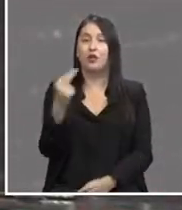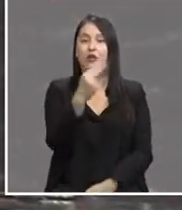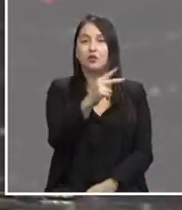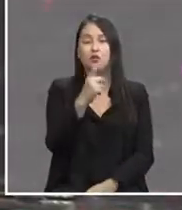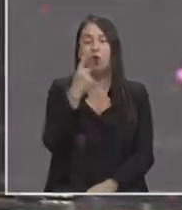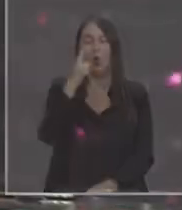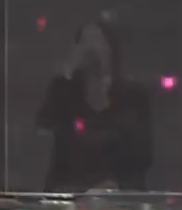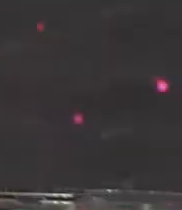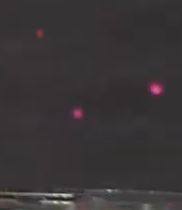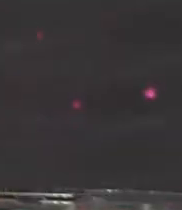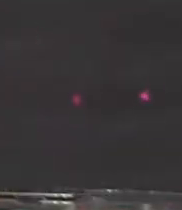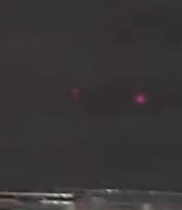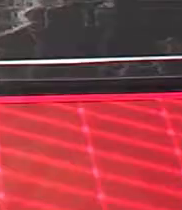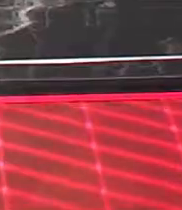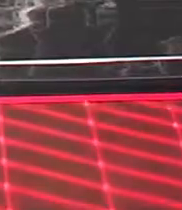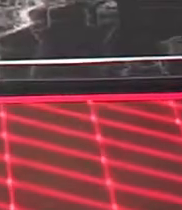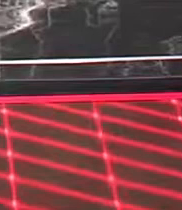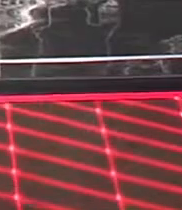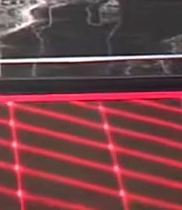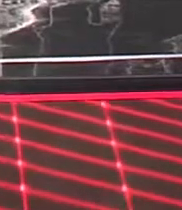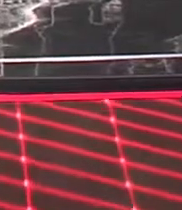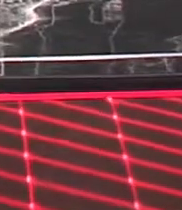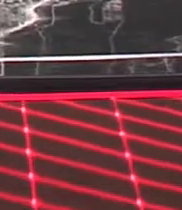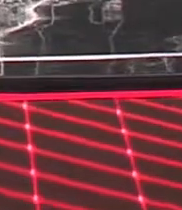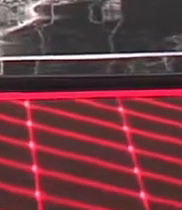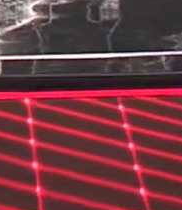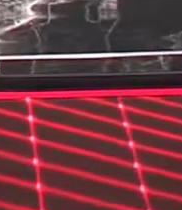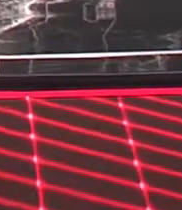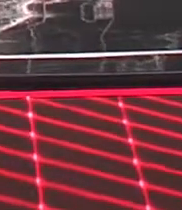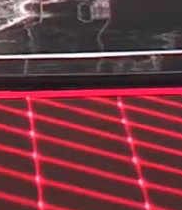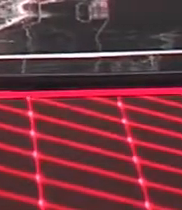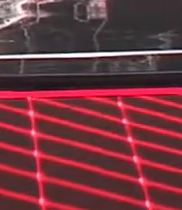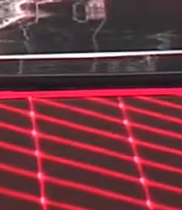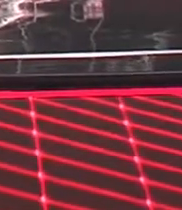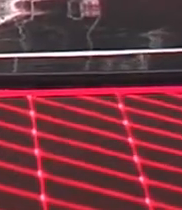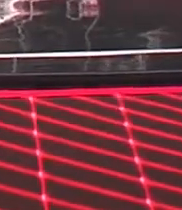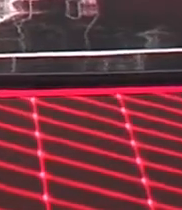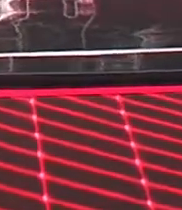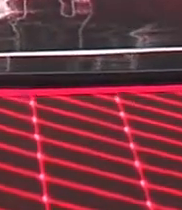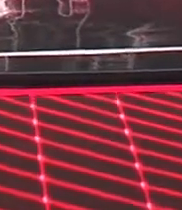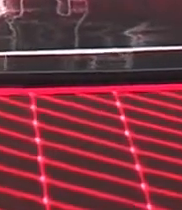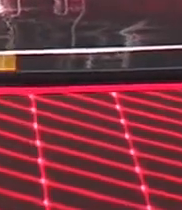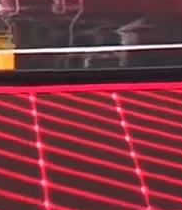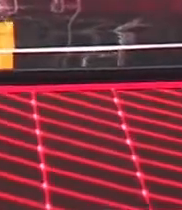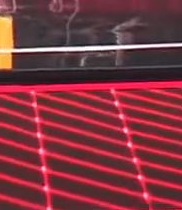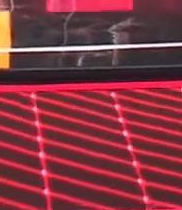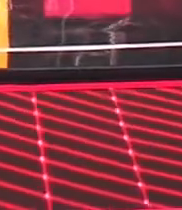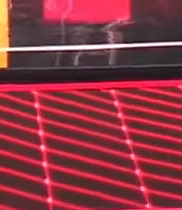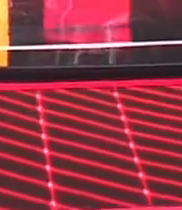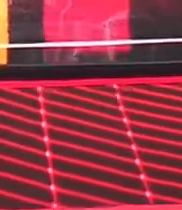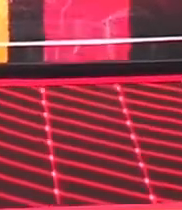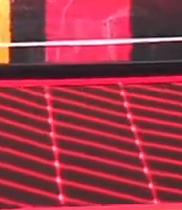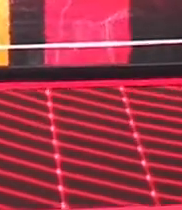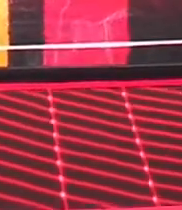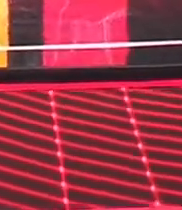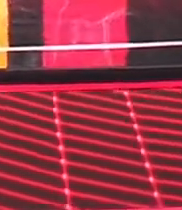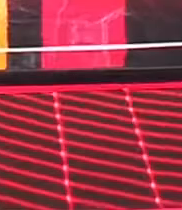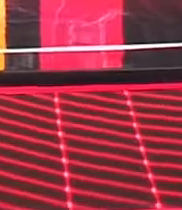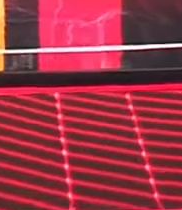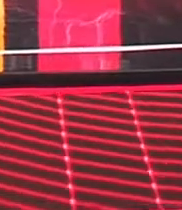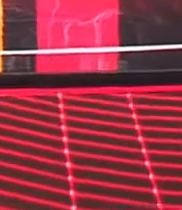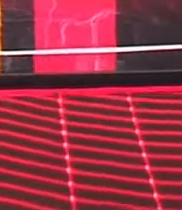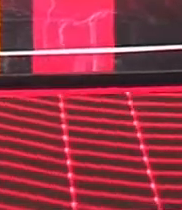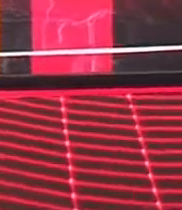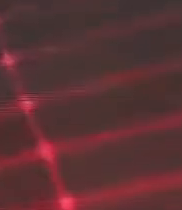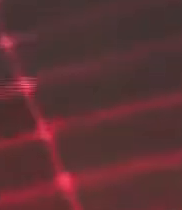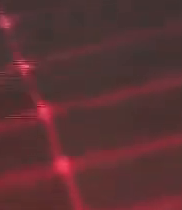quisiera partir contigo, Francisco. Muchas gracias, Paloma. Mira, quisiera recordar dos hitos. Para empezar, la palabra posverdad surge